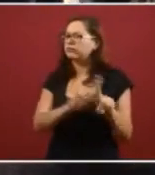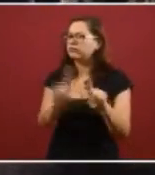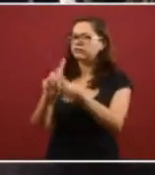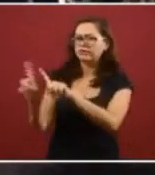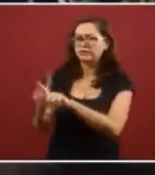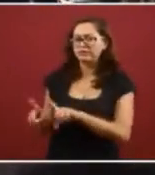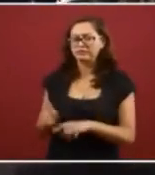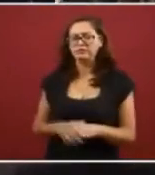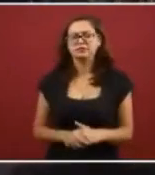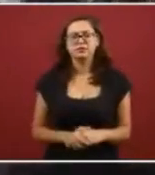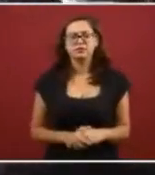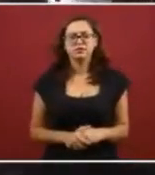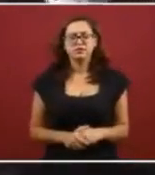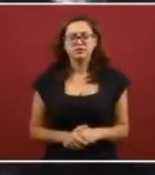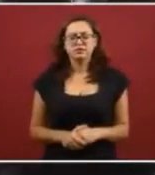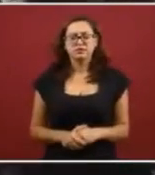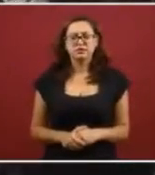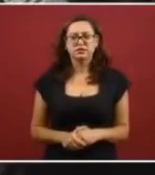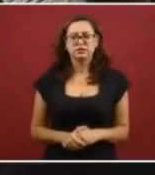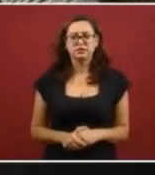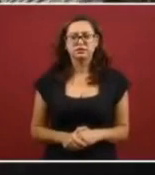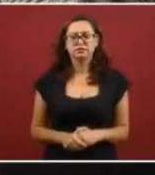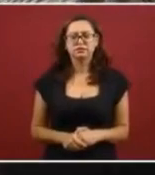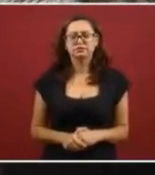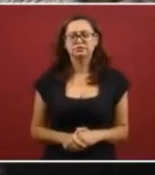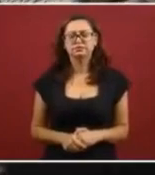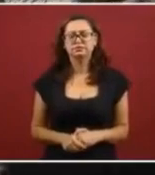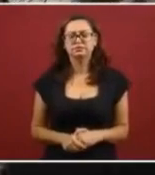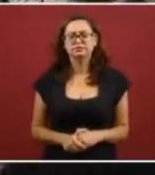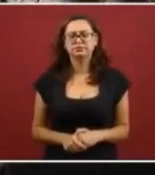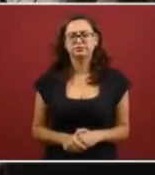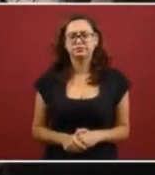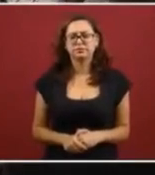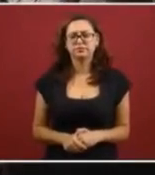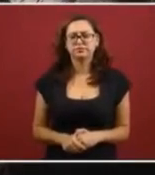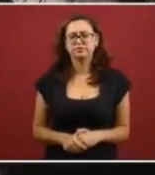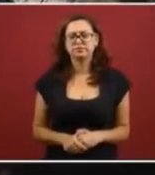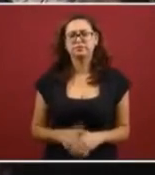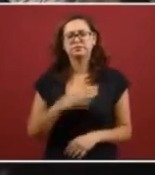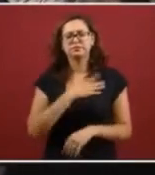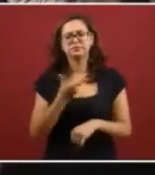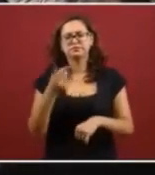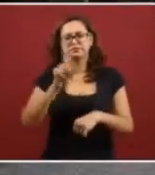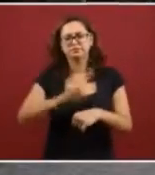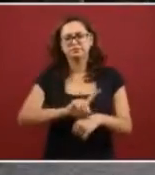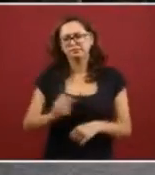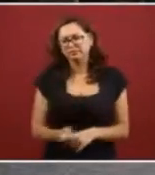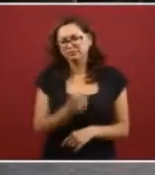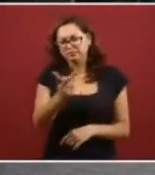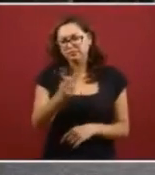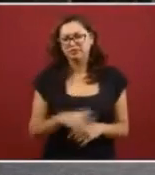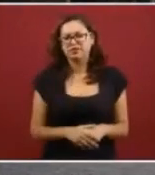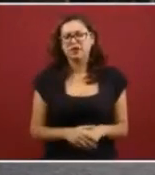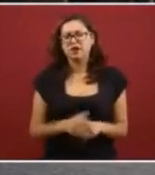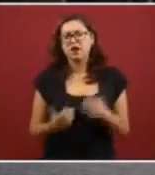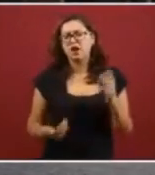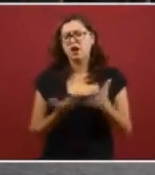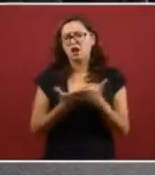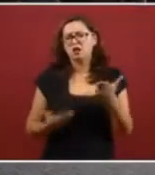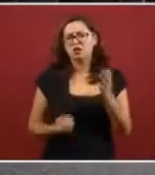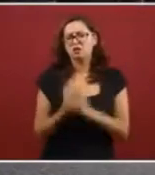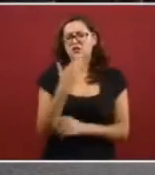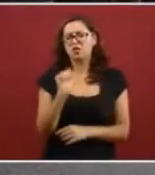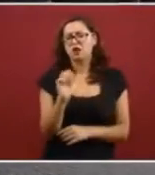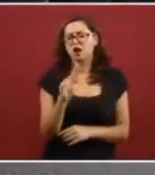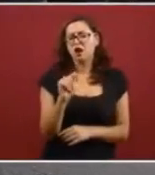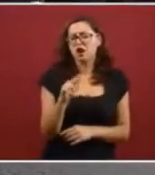happening. Hola, presidente. Una pregunta. Arturo Herrera llega a Hacienda. ¿Habrá cambios en lo que tiene que